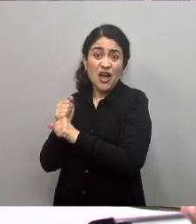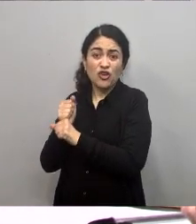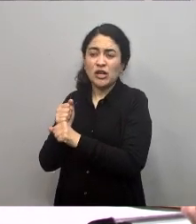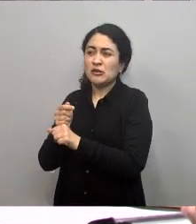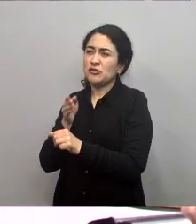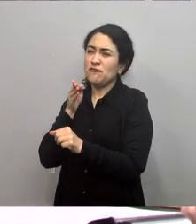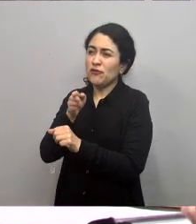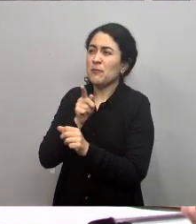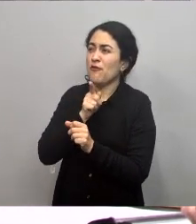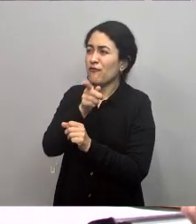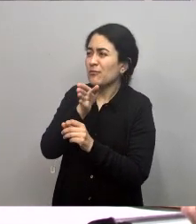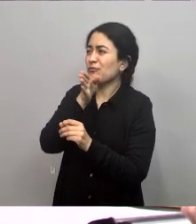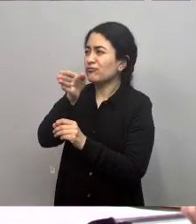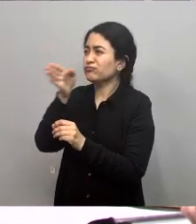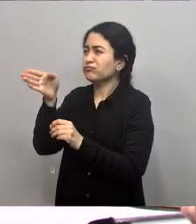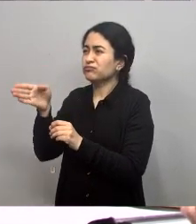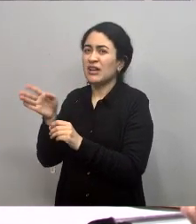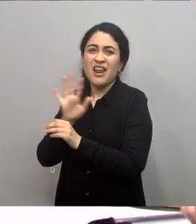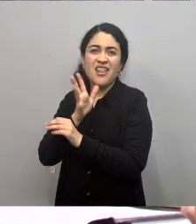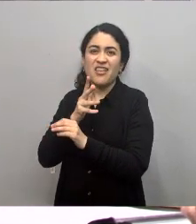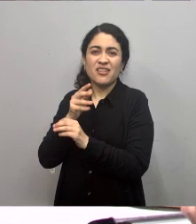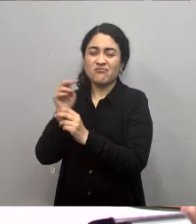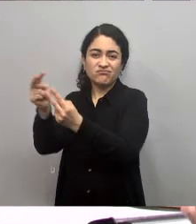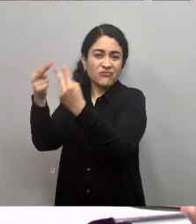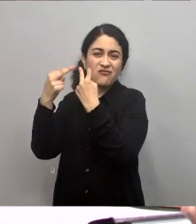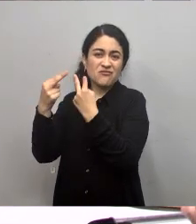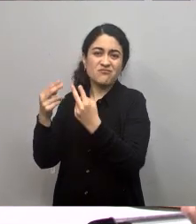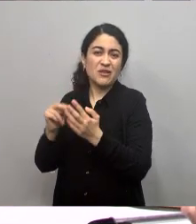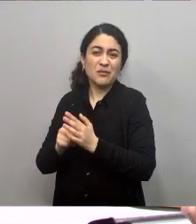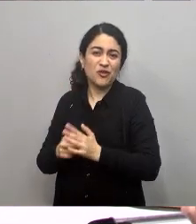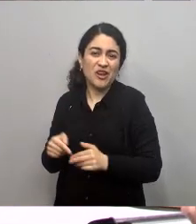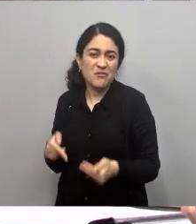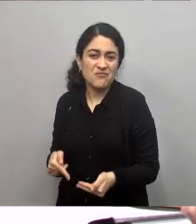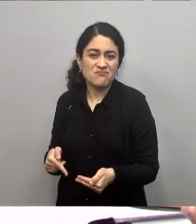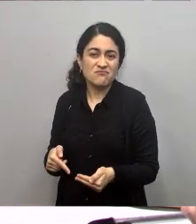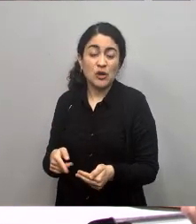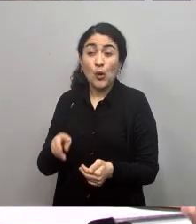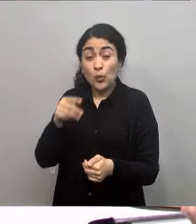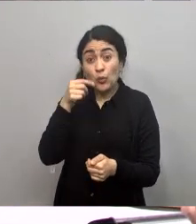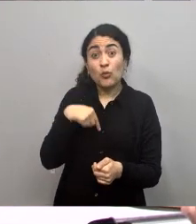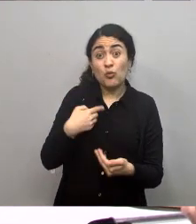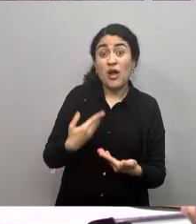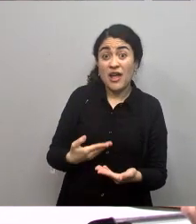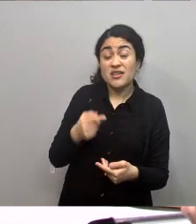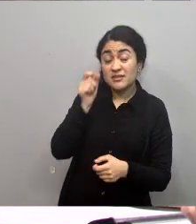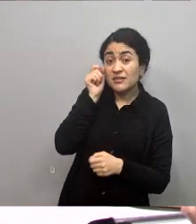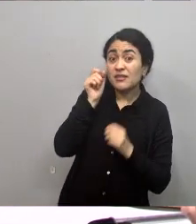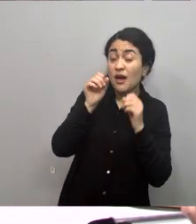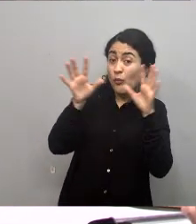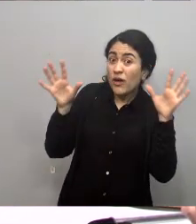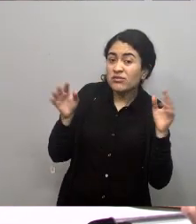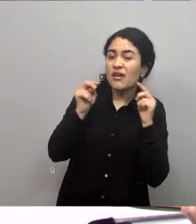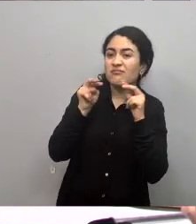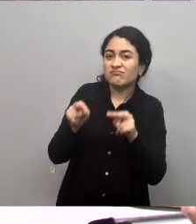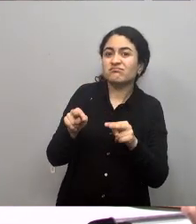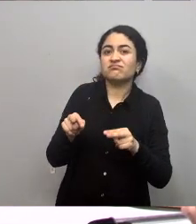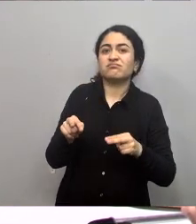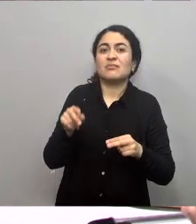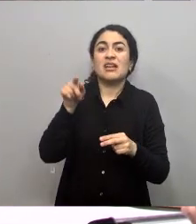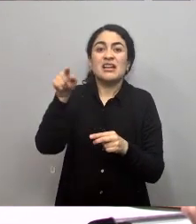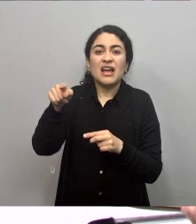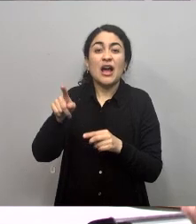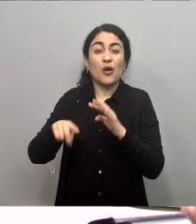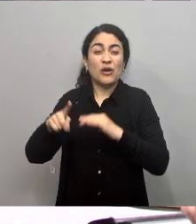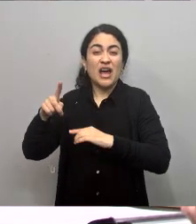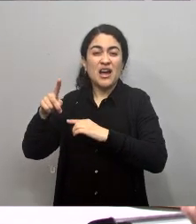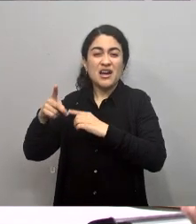Y ahí uno piensa y se da cuenta de que las redes muchas veces que tienen algunas empresas